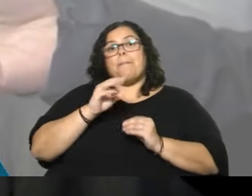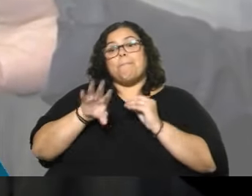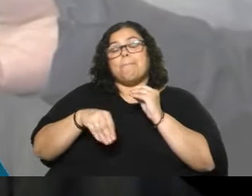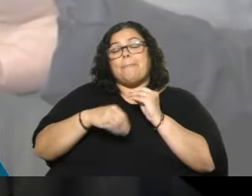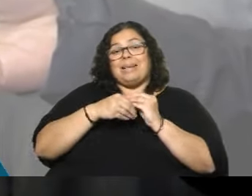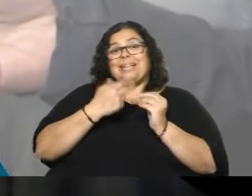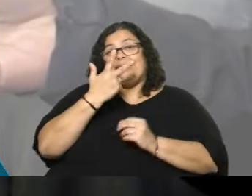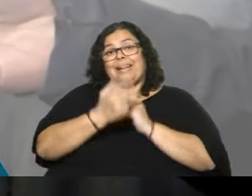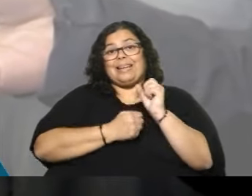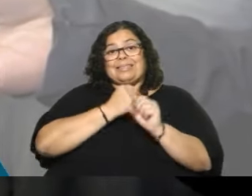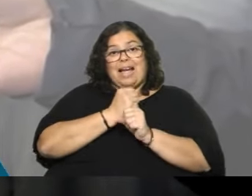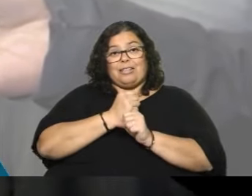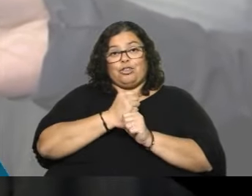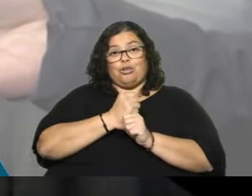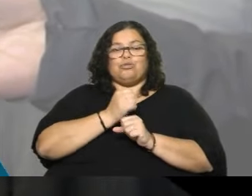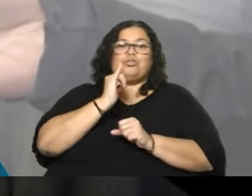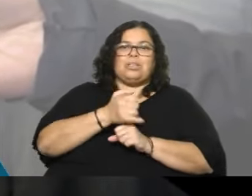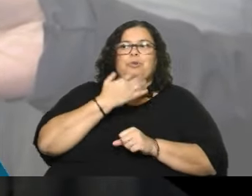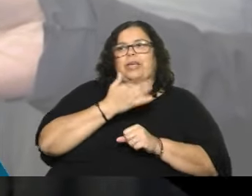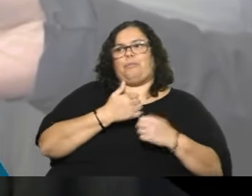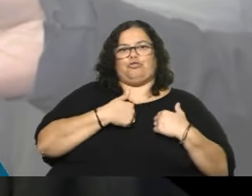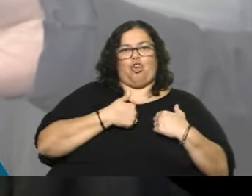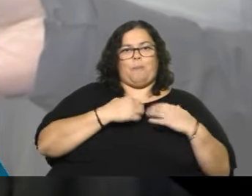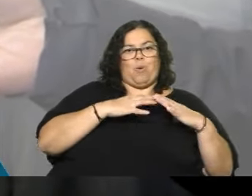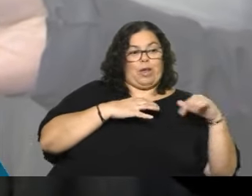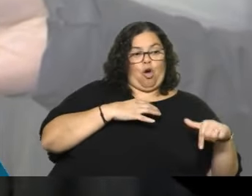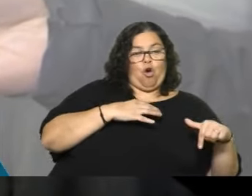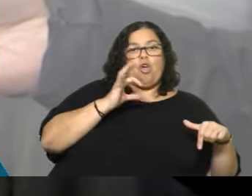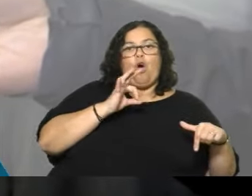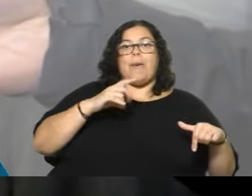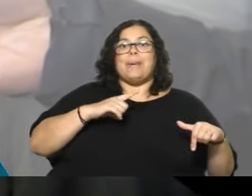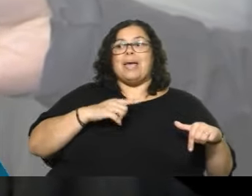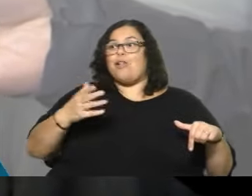para poder tener opciones de cómo operaría, y la van a recibir por mail también en su mail.